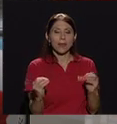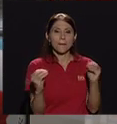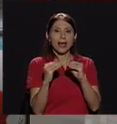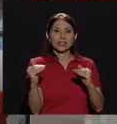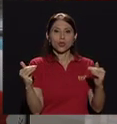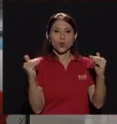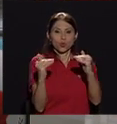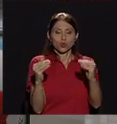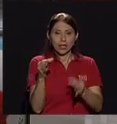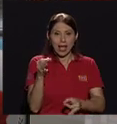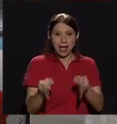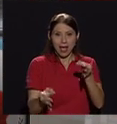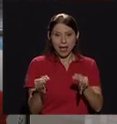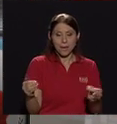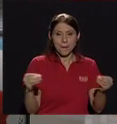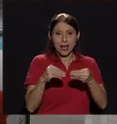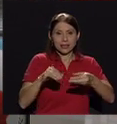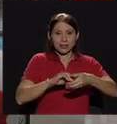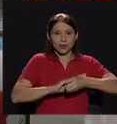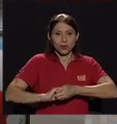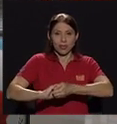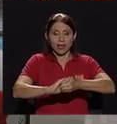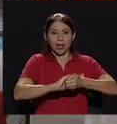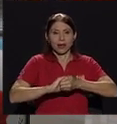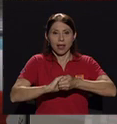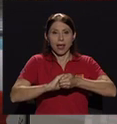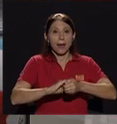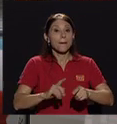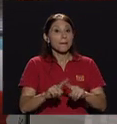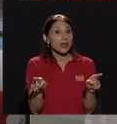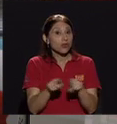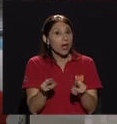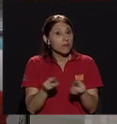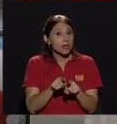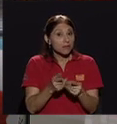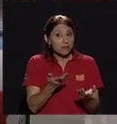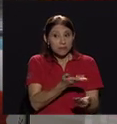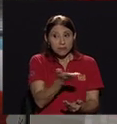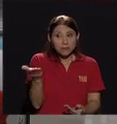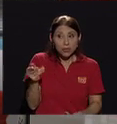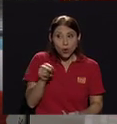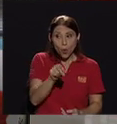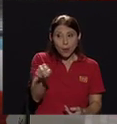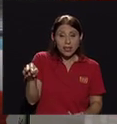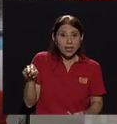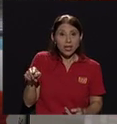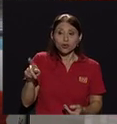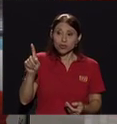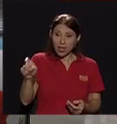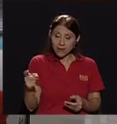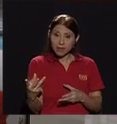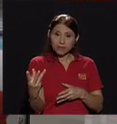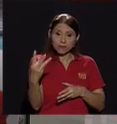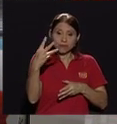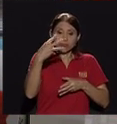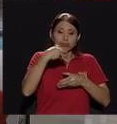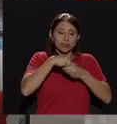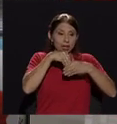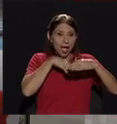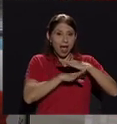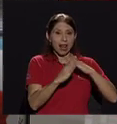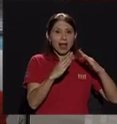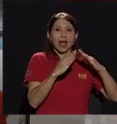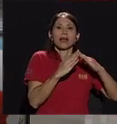justa, más solidaria, pero también entonces los compañeros, nuestros iguales, deberían ingresar a nuestra casa